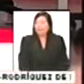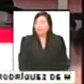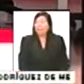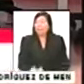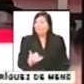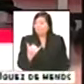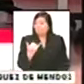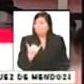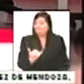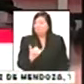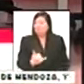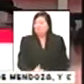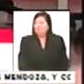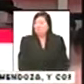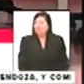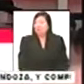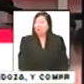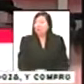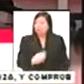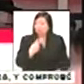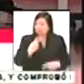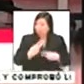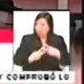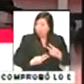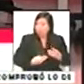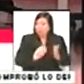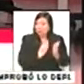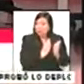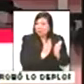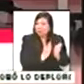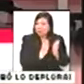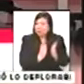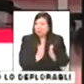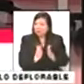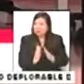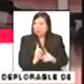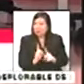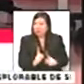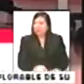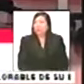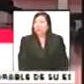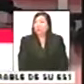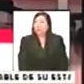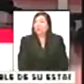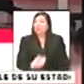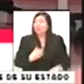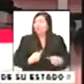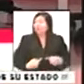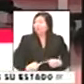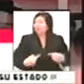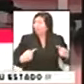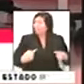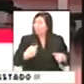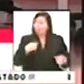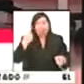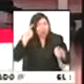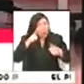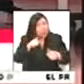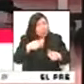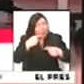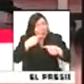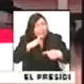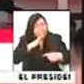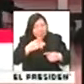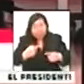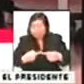Eso lo vamos a ir viendo a medida que avanzamos con las preguntas. Y yo discrepo tajantemente con lo que se está manifestando en